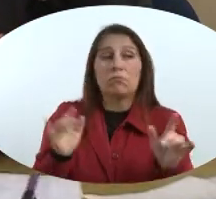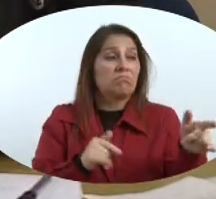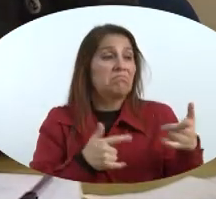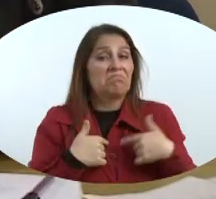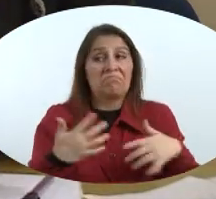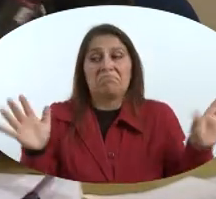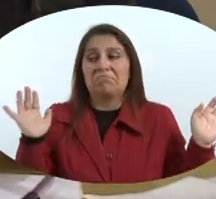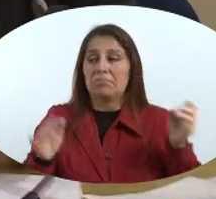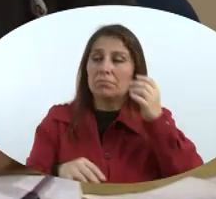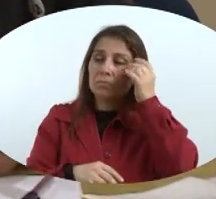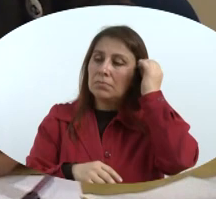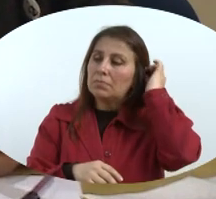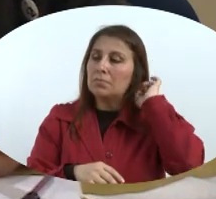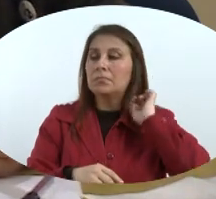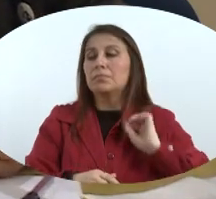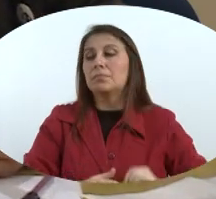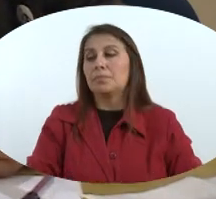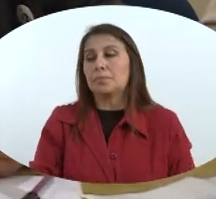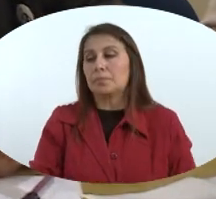papel